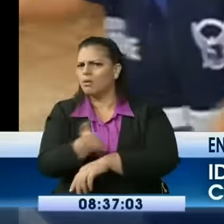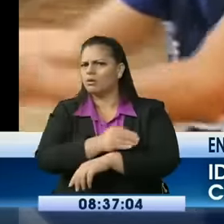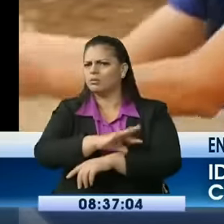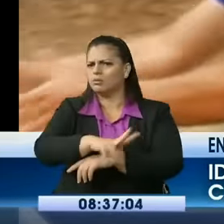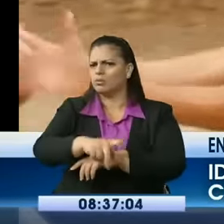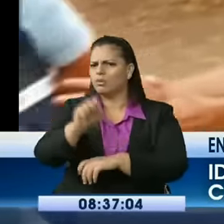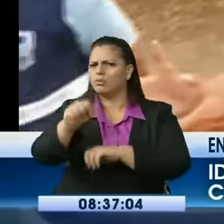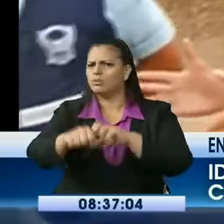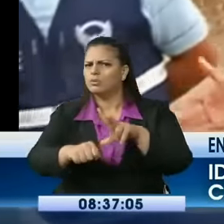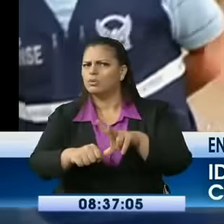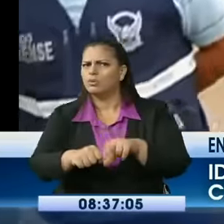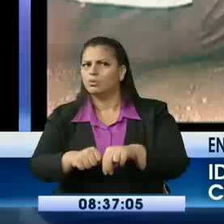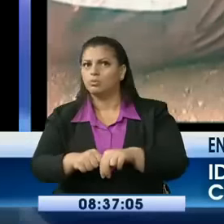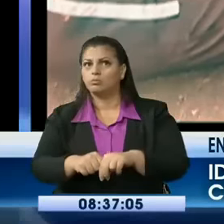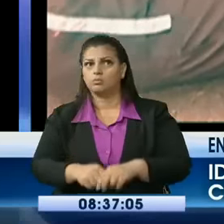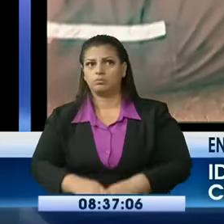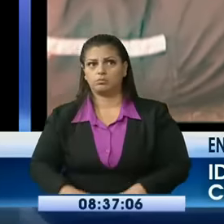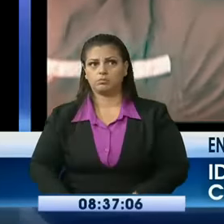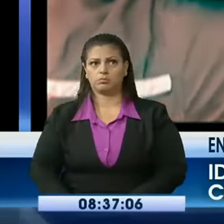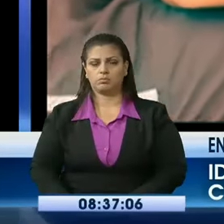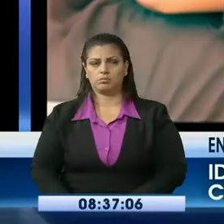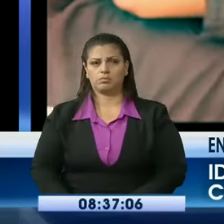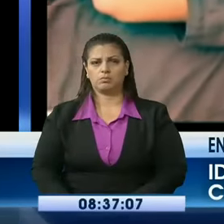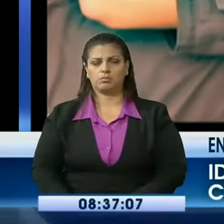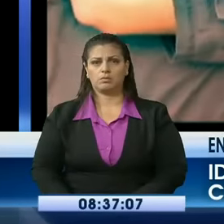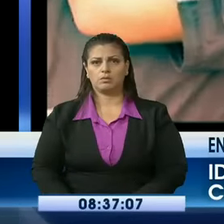sido incautados hasta junio. Hay alrededor de